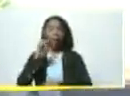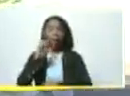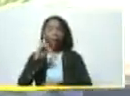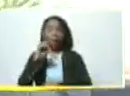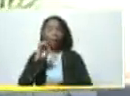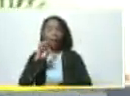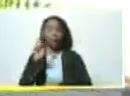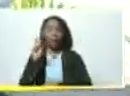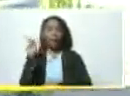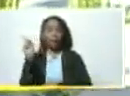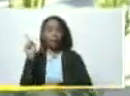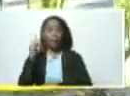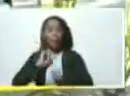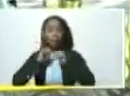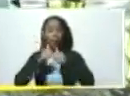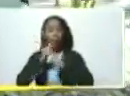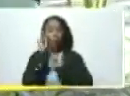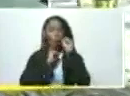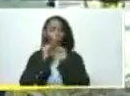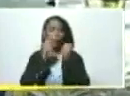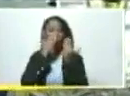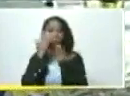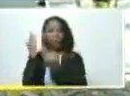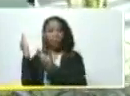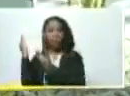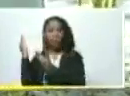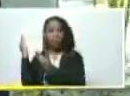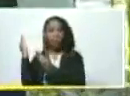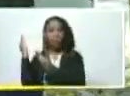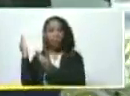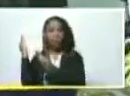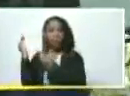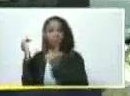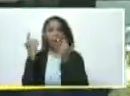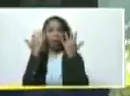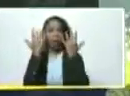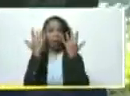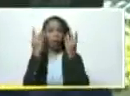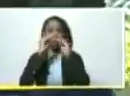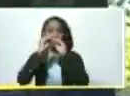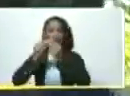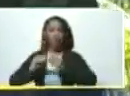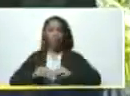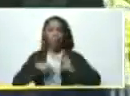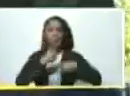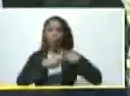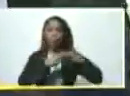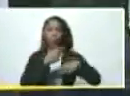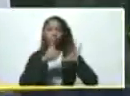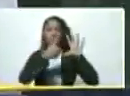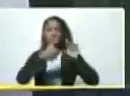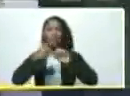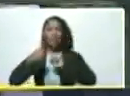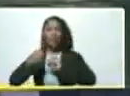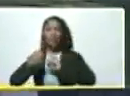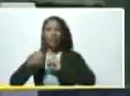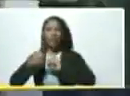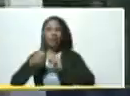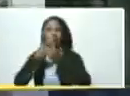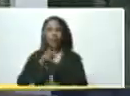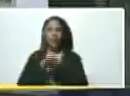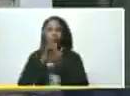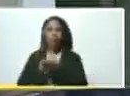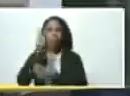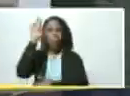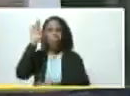Empezamos con esta máquina que puede ver acá, presidente, artesanal. Producíamos 60 kilos